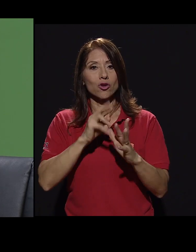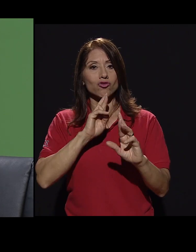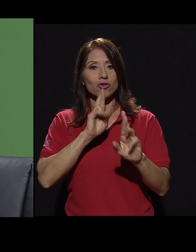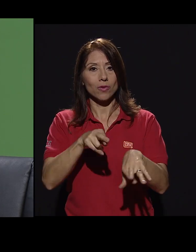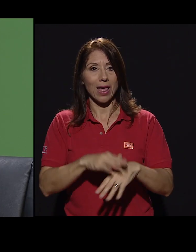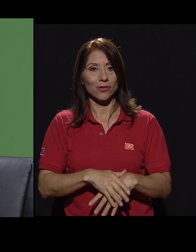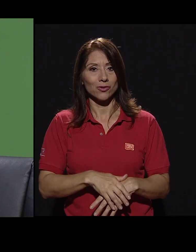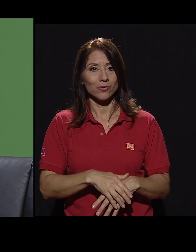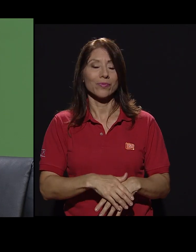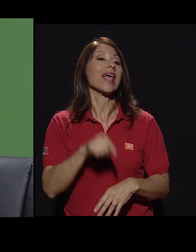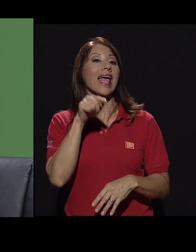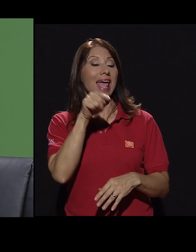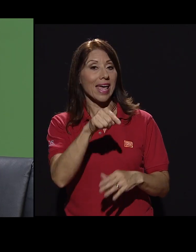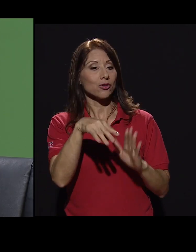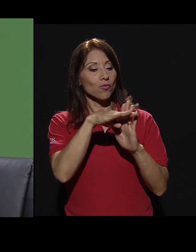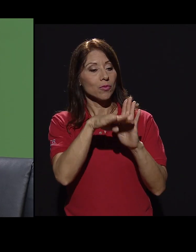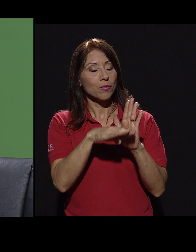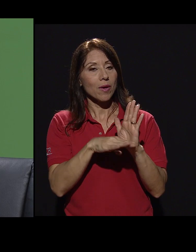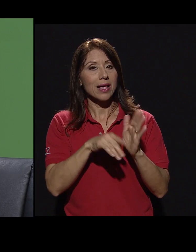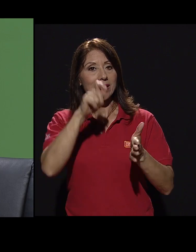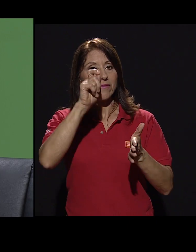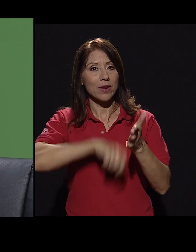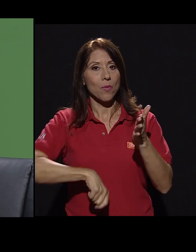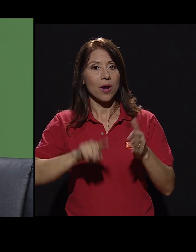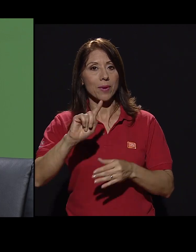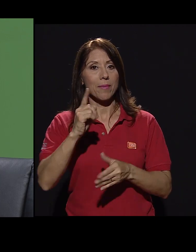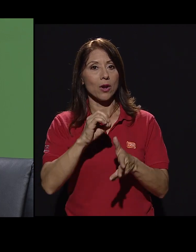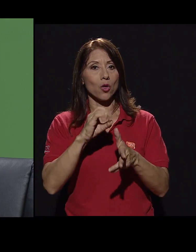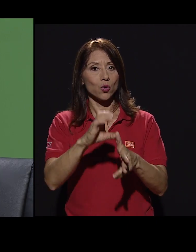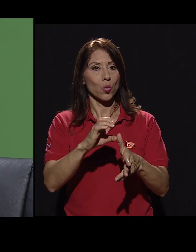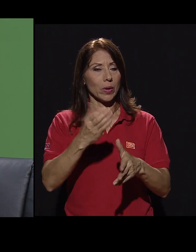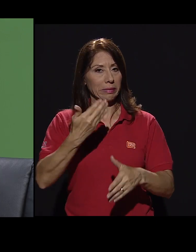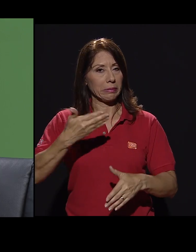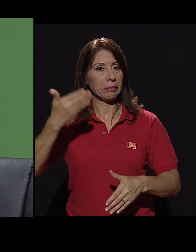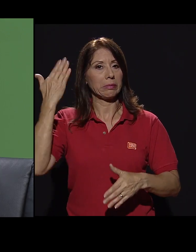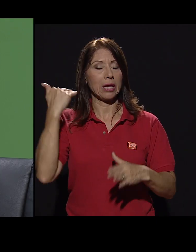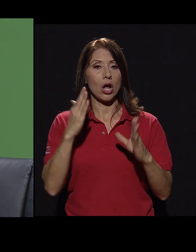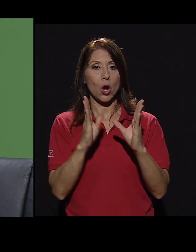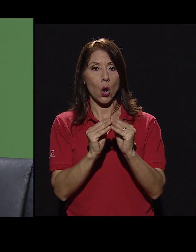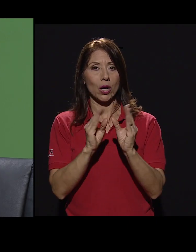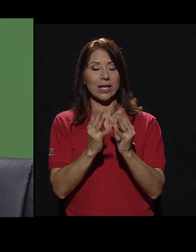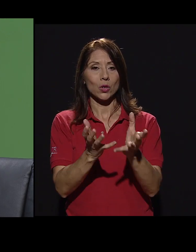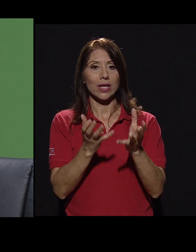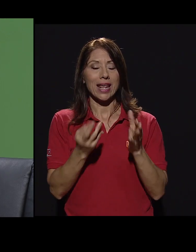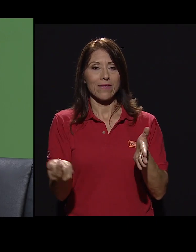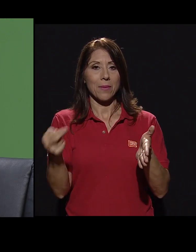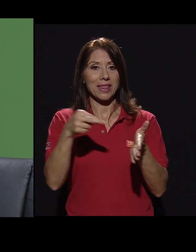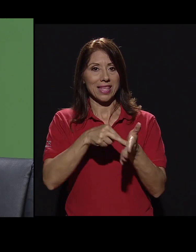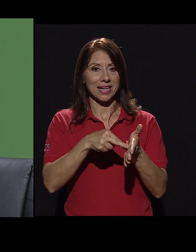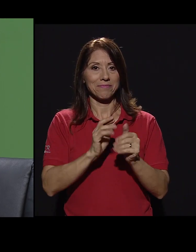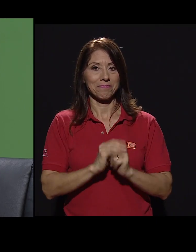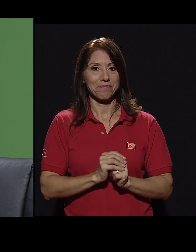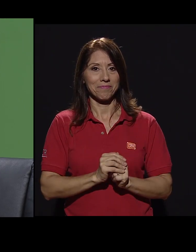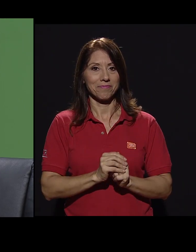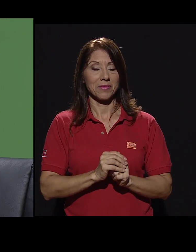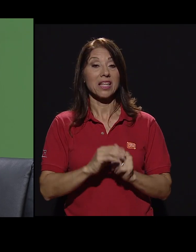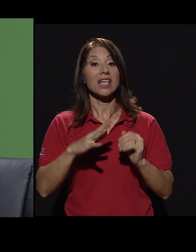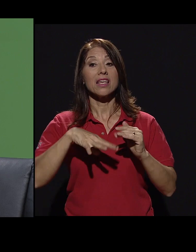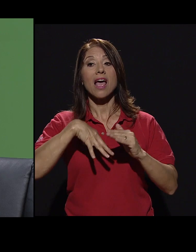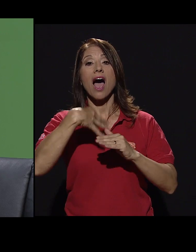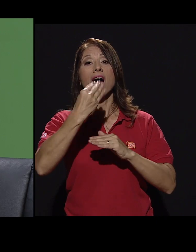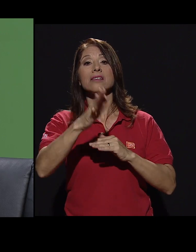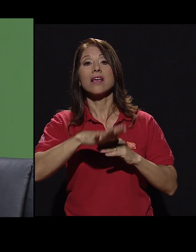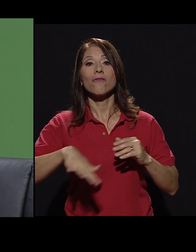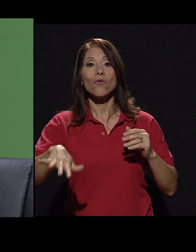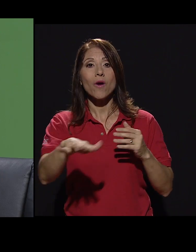resultados Eso fue lo que se firmó El primero de octubre Eso es lo que el congreso Quiere repetir Y hacia afuera Por